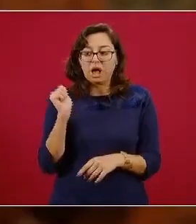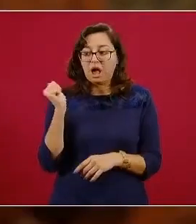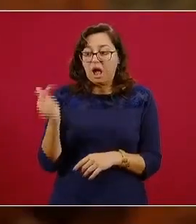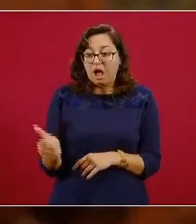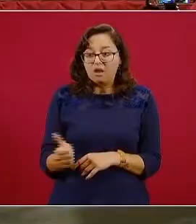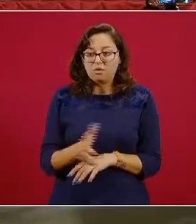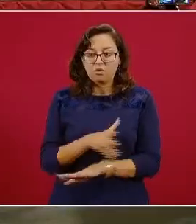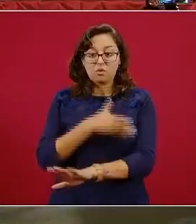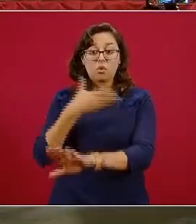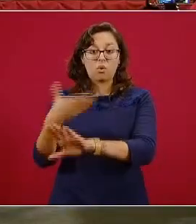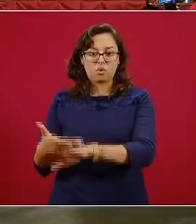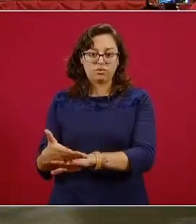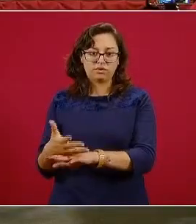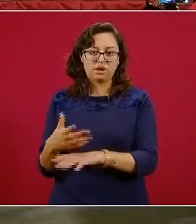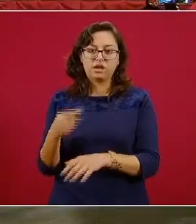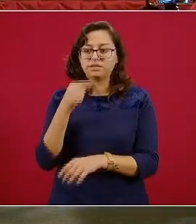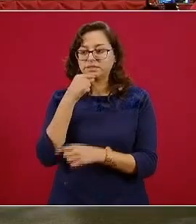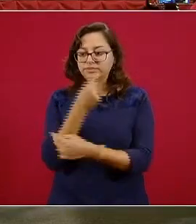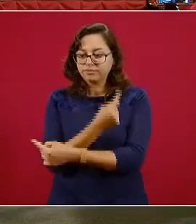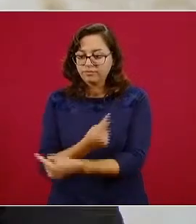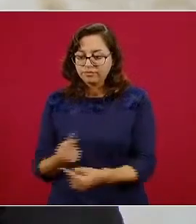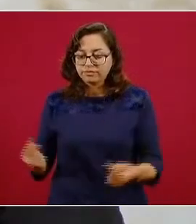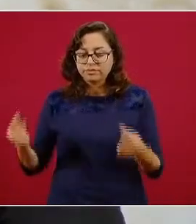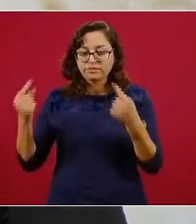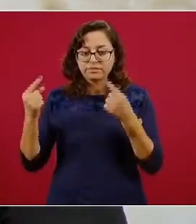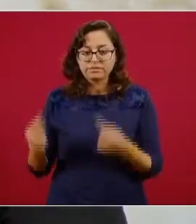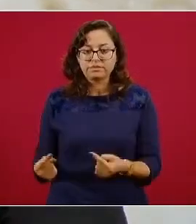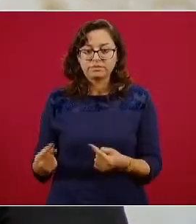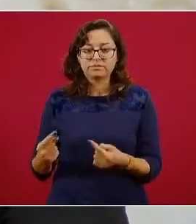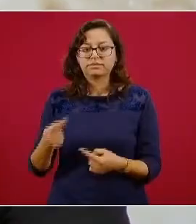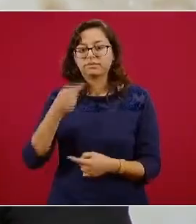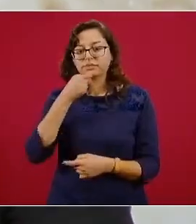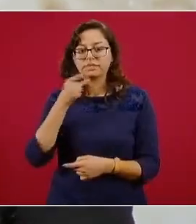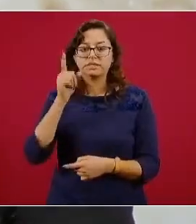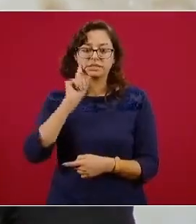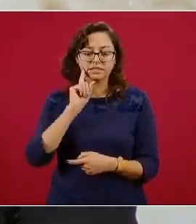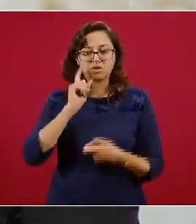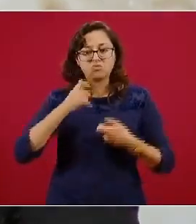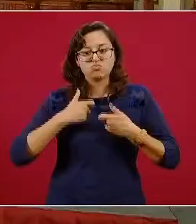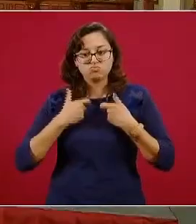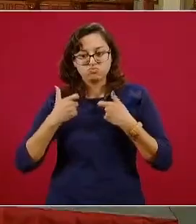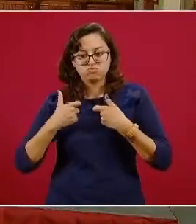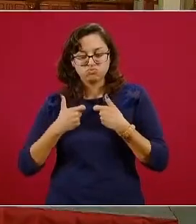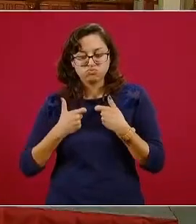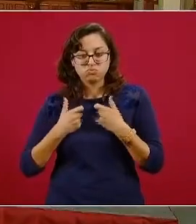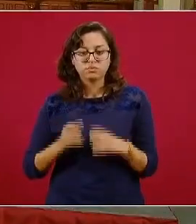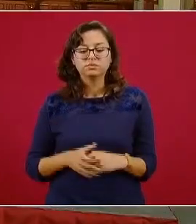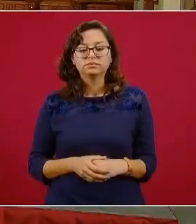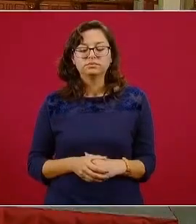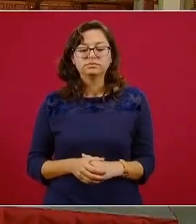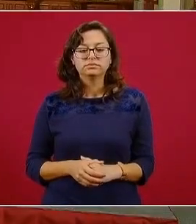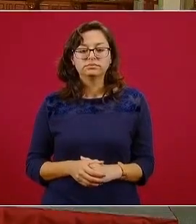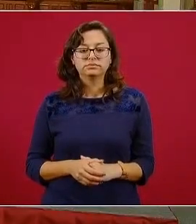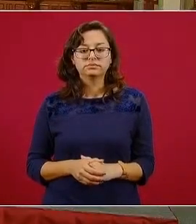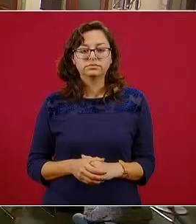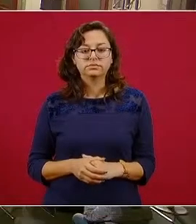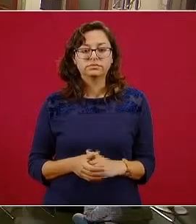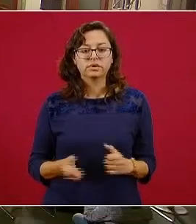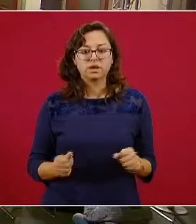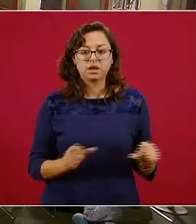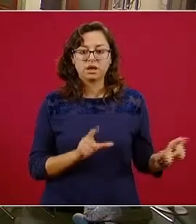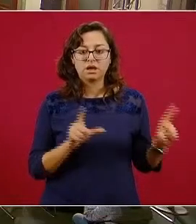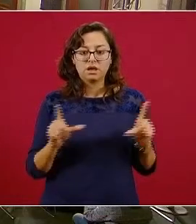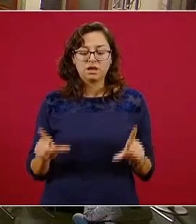vulnerabilidad que limite el bienestar o el desarrollo pleno de las niñas, los niños y los adolescentes. La siguiente, por